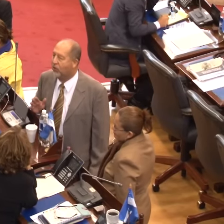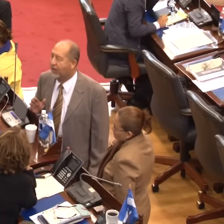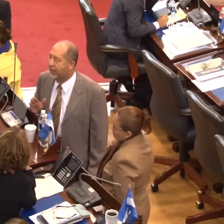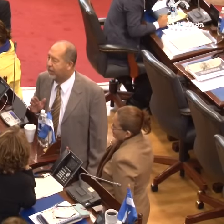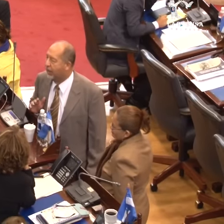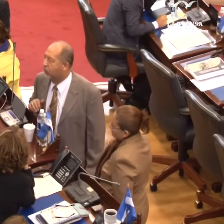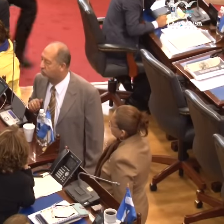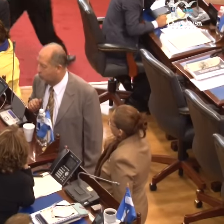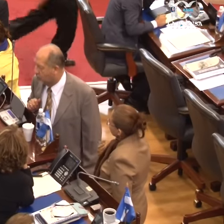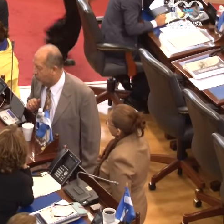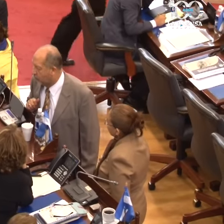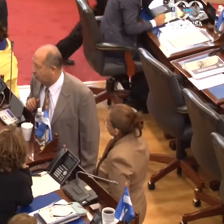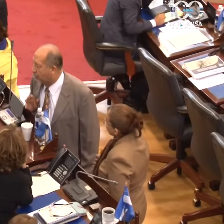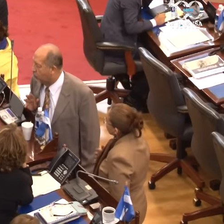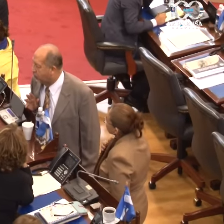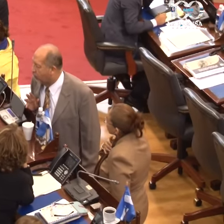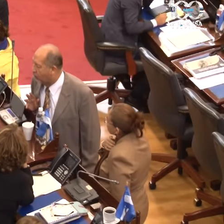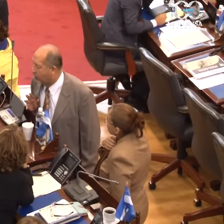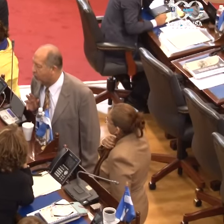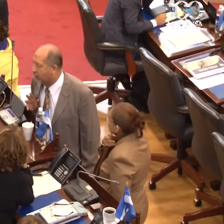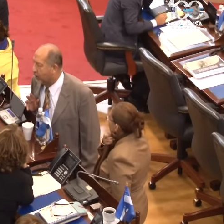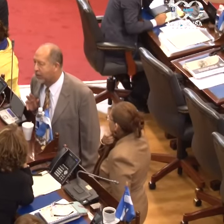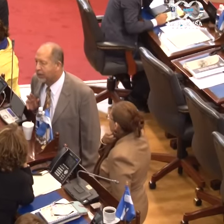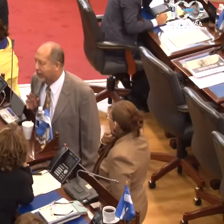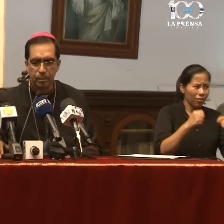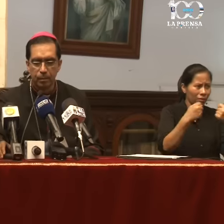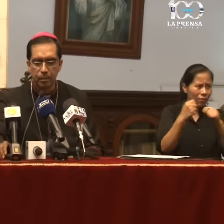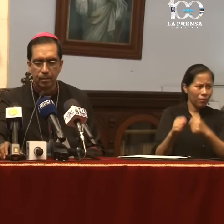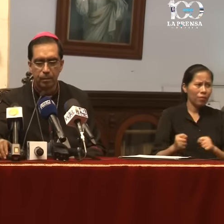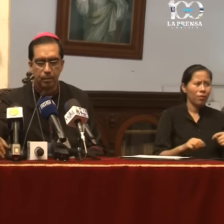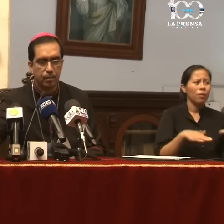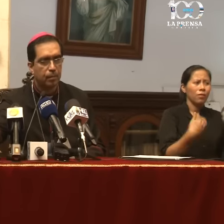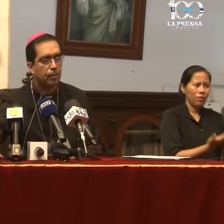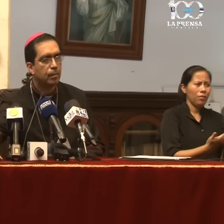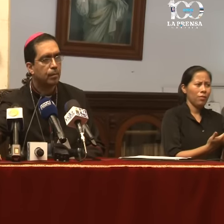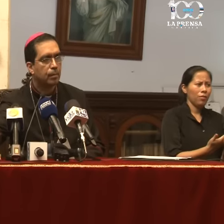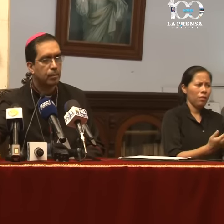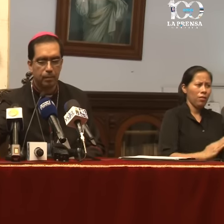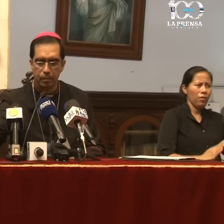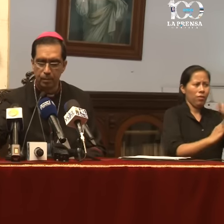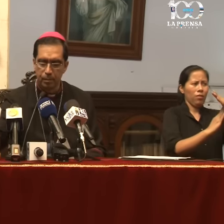importar cuándo haya ocurrido la agresión, puede denunciarse, investigarse y